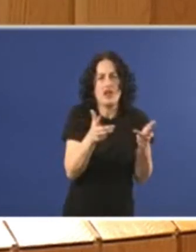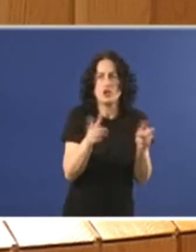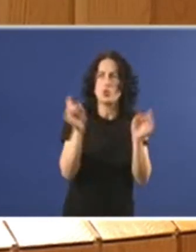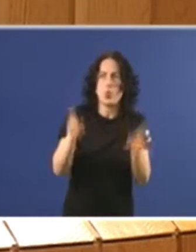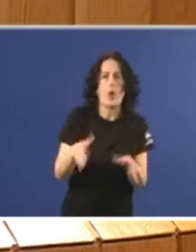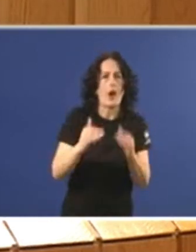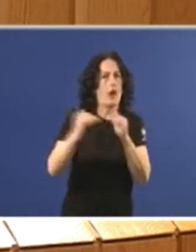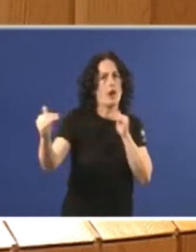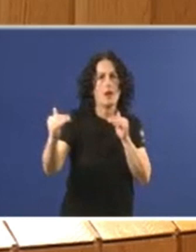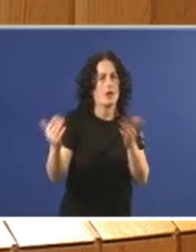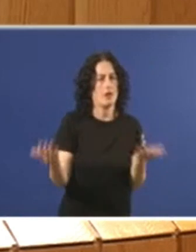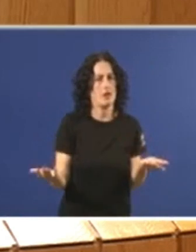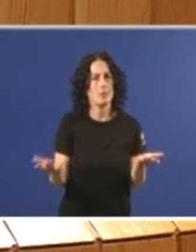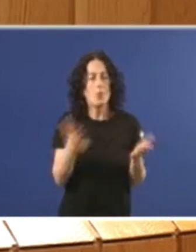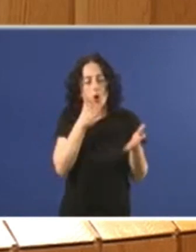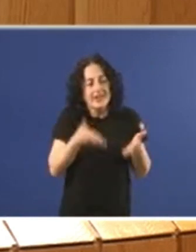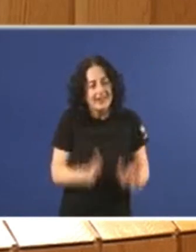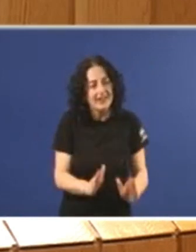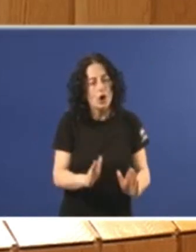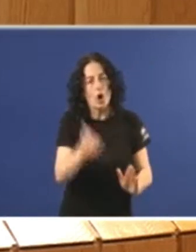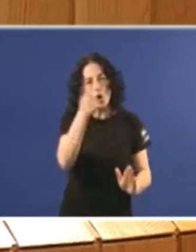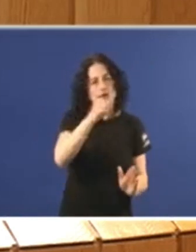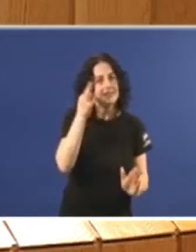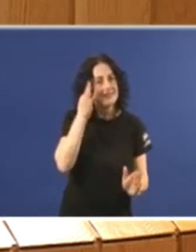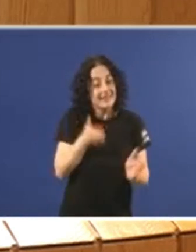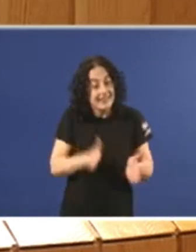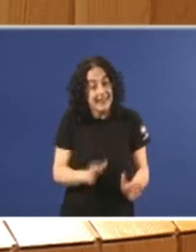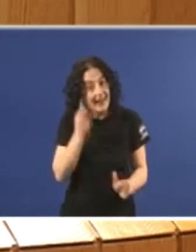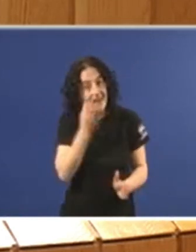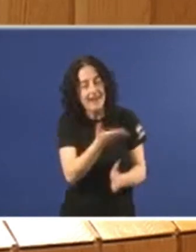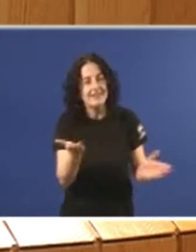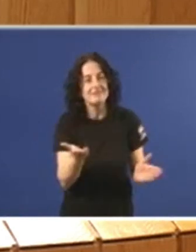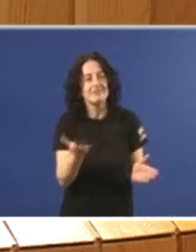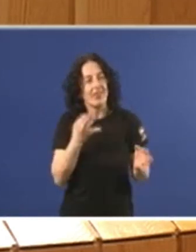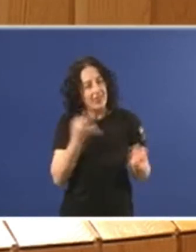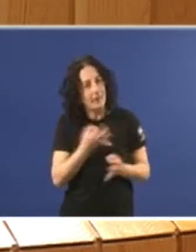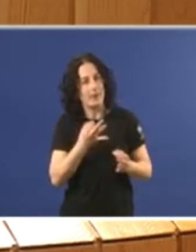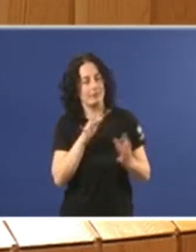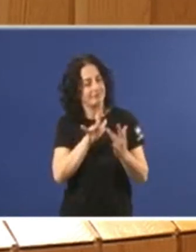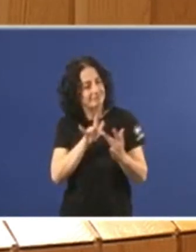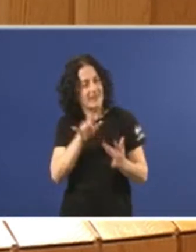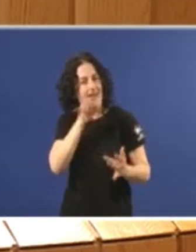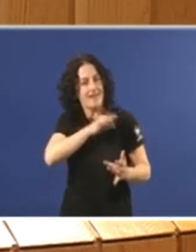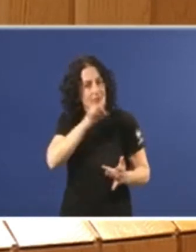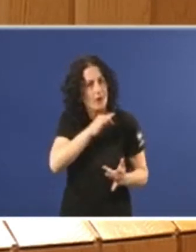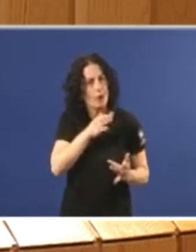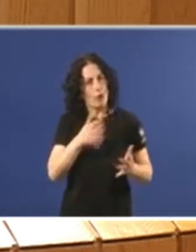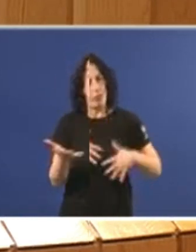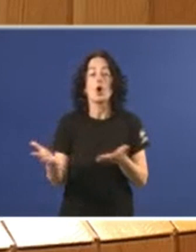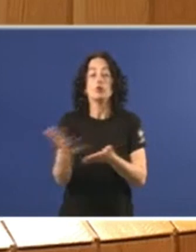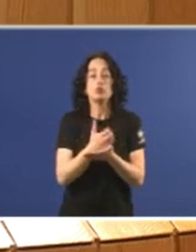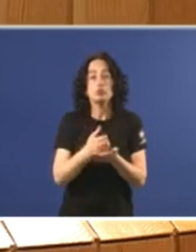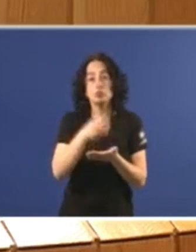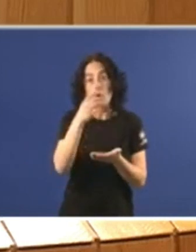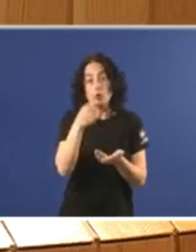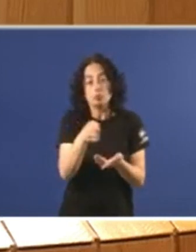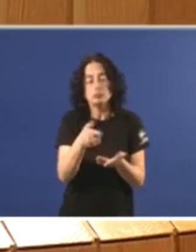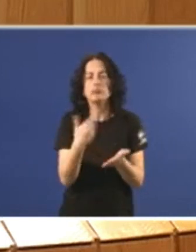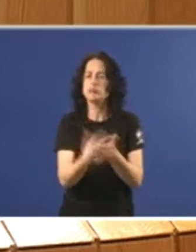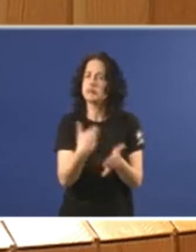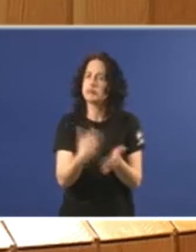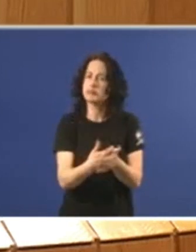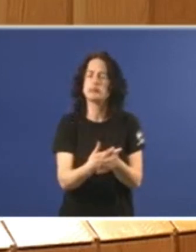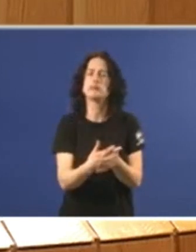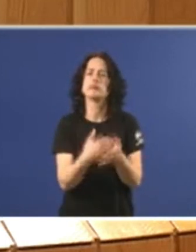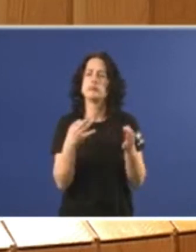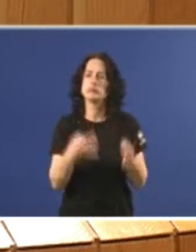Porque queremos que os nosos fillos e que as nosas fillas socialicen en galego, gocen en galego, que tamén se pode facer. Acreditamos en que se